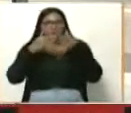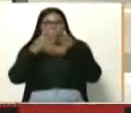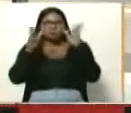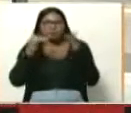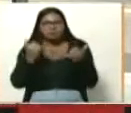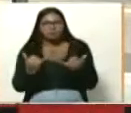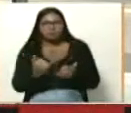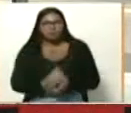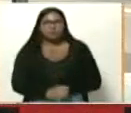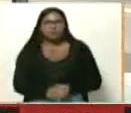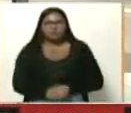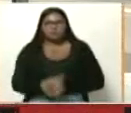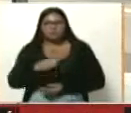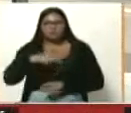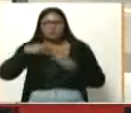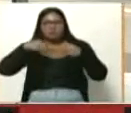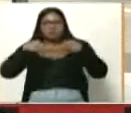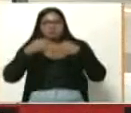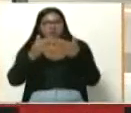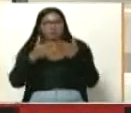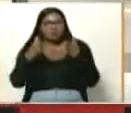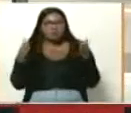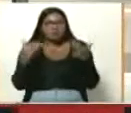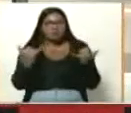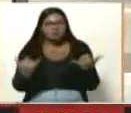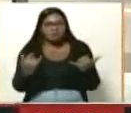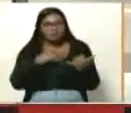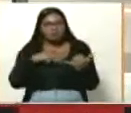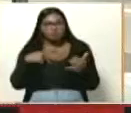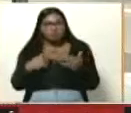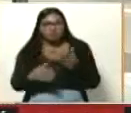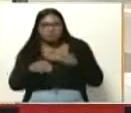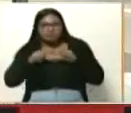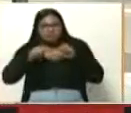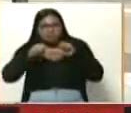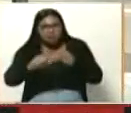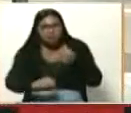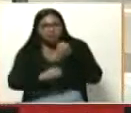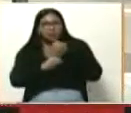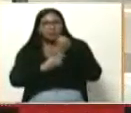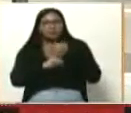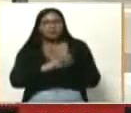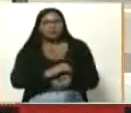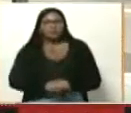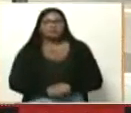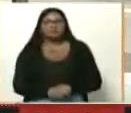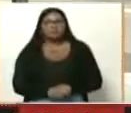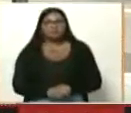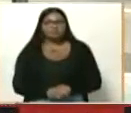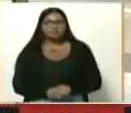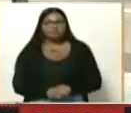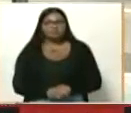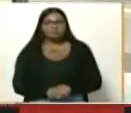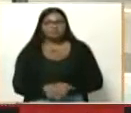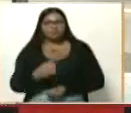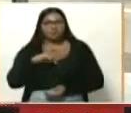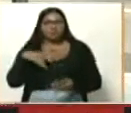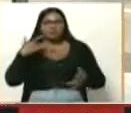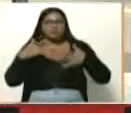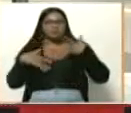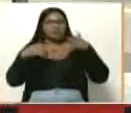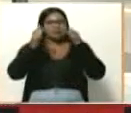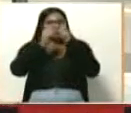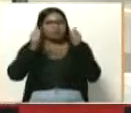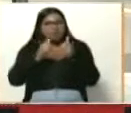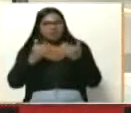llegar a esta, bueno, flexibilización amplia, donde hay que seguirse cuidando, por cierto. Así es, yo creo que, fíjate, la actividad artesanal no se ha detenido